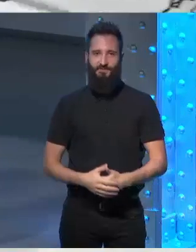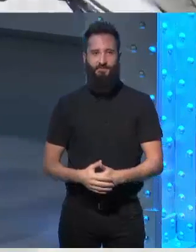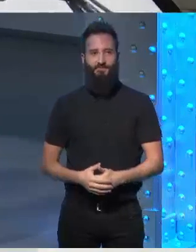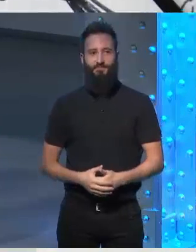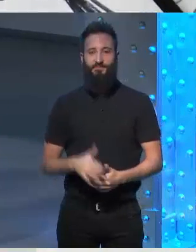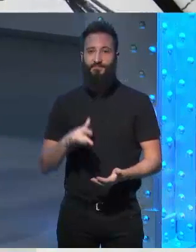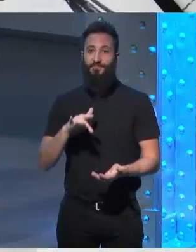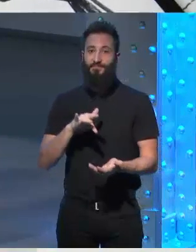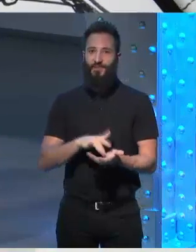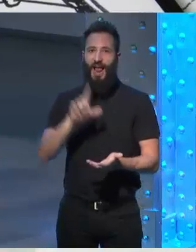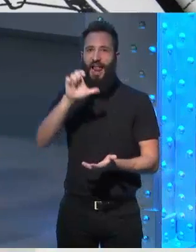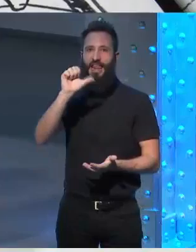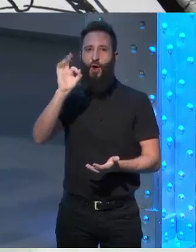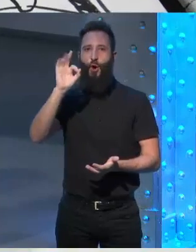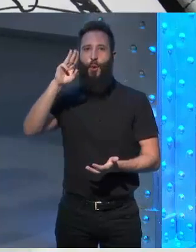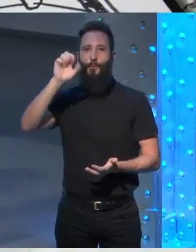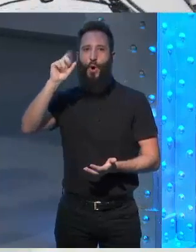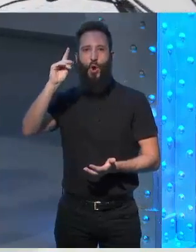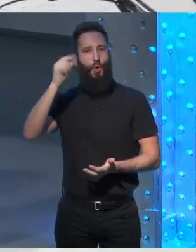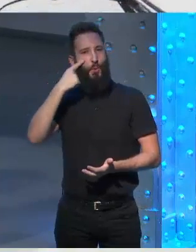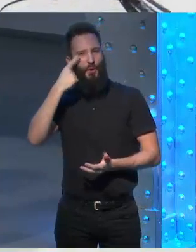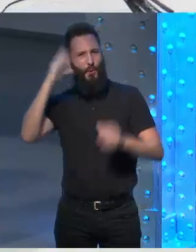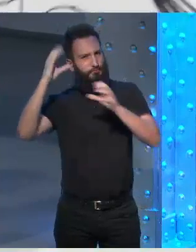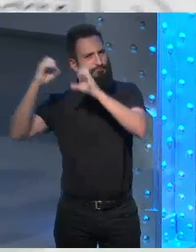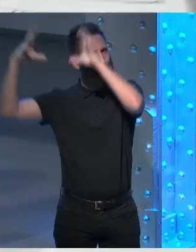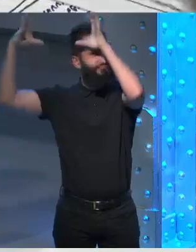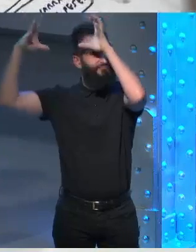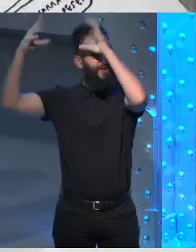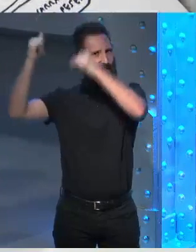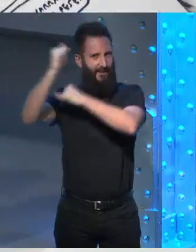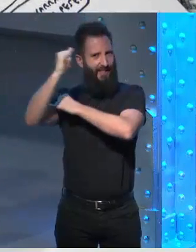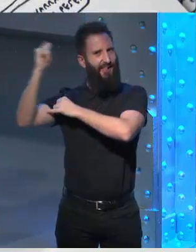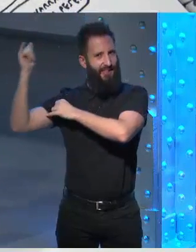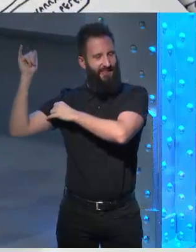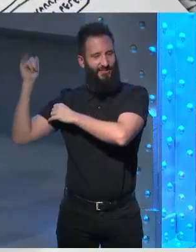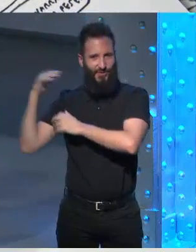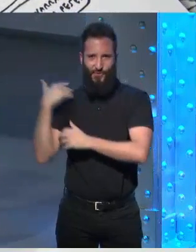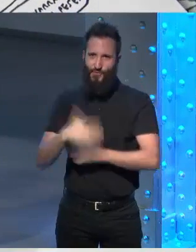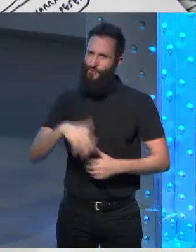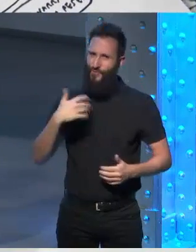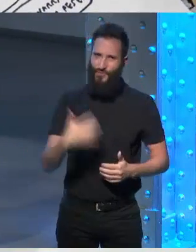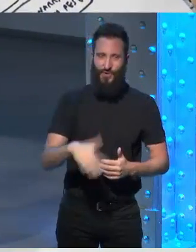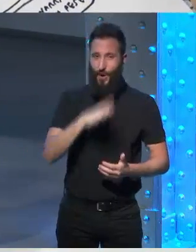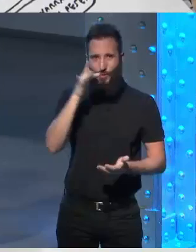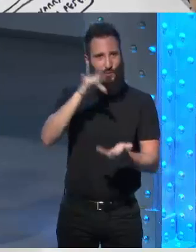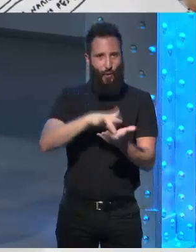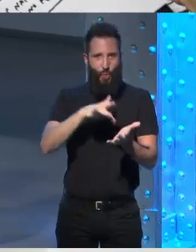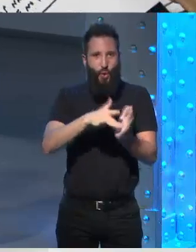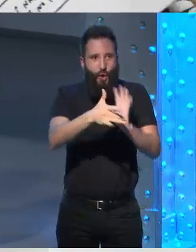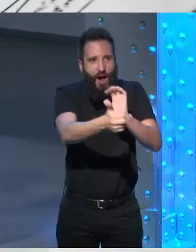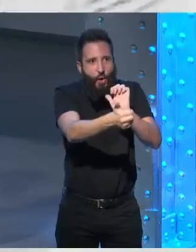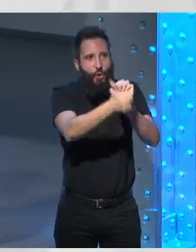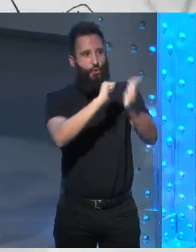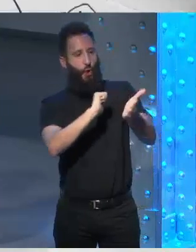Mira, Leopoldo, qué de bocadillos tenemos alrededor, ¿eh? Entusiasmado conmigo. Vamos, es que es el clon,